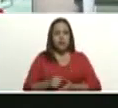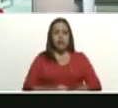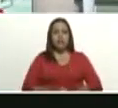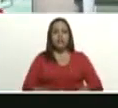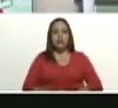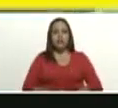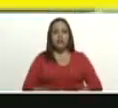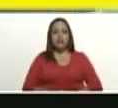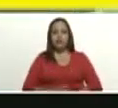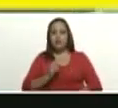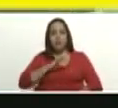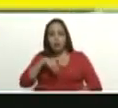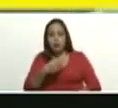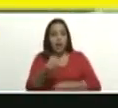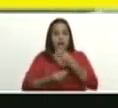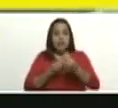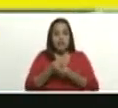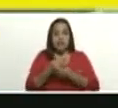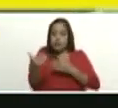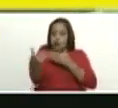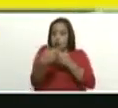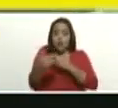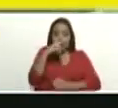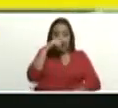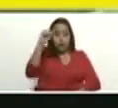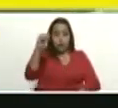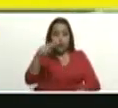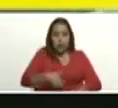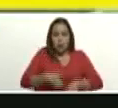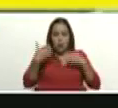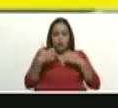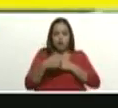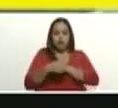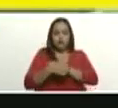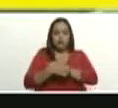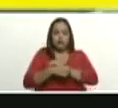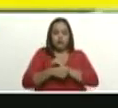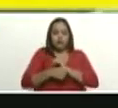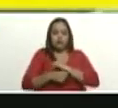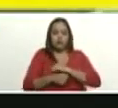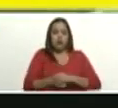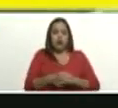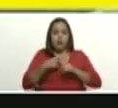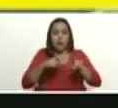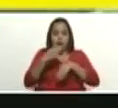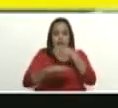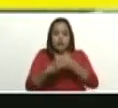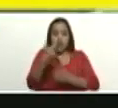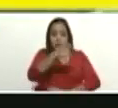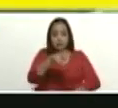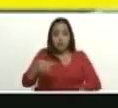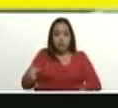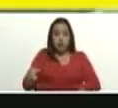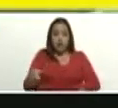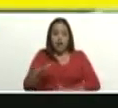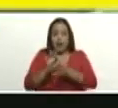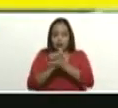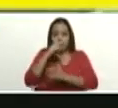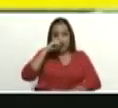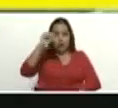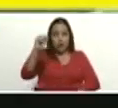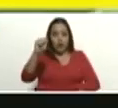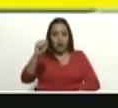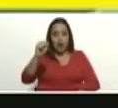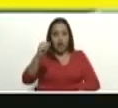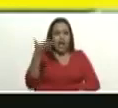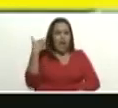No podían hacérselo a Maduro con su odio, pero entonces se lo hacían a los compañeros de Maduro, a sus